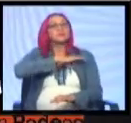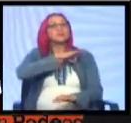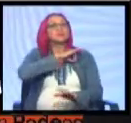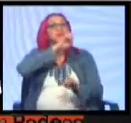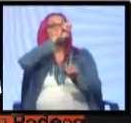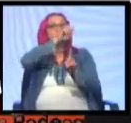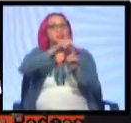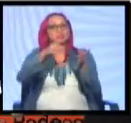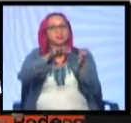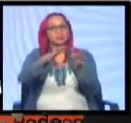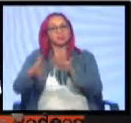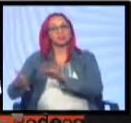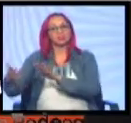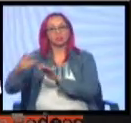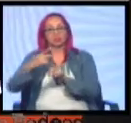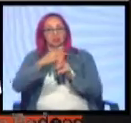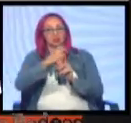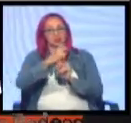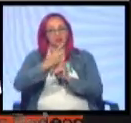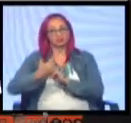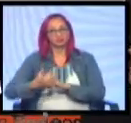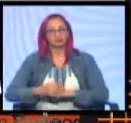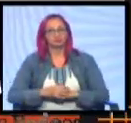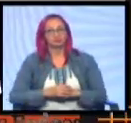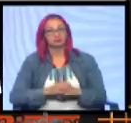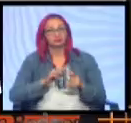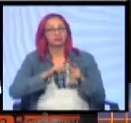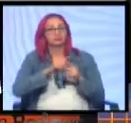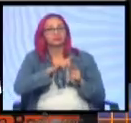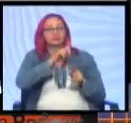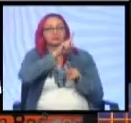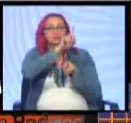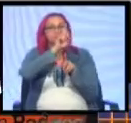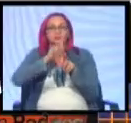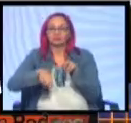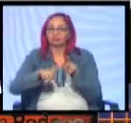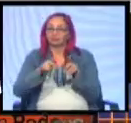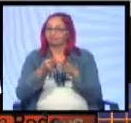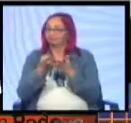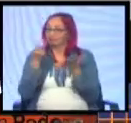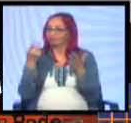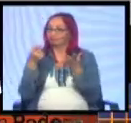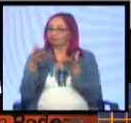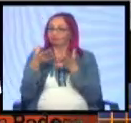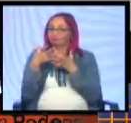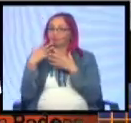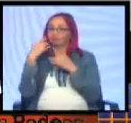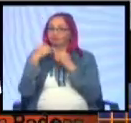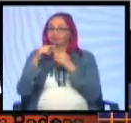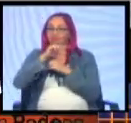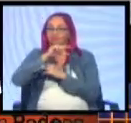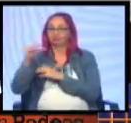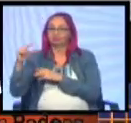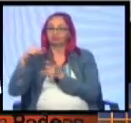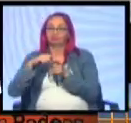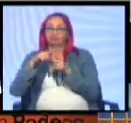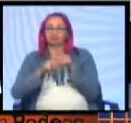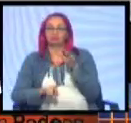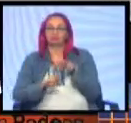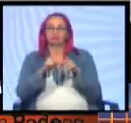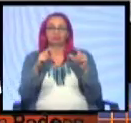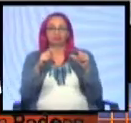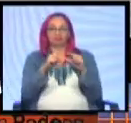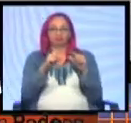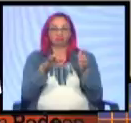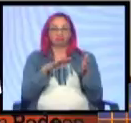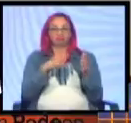incluso similares a las de la Junta de Protección Exacto. Social. Entonces, no se puede o no se vale que yo quiero salir el fin de semana, entonces me hago una